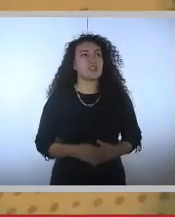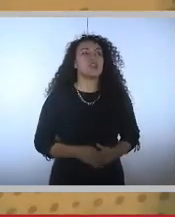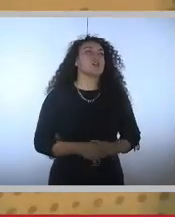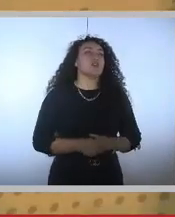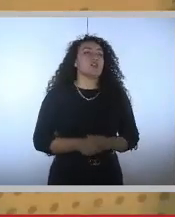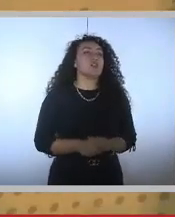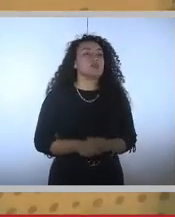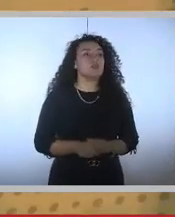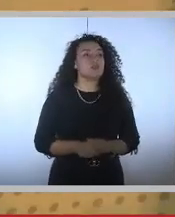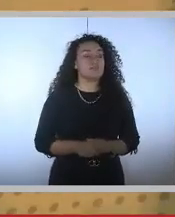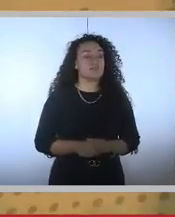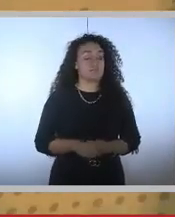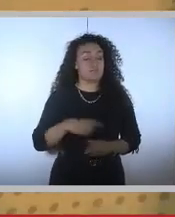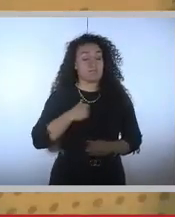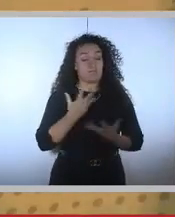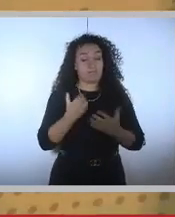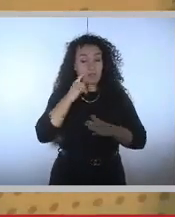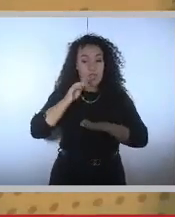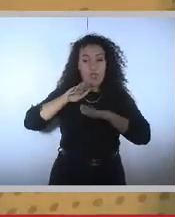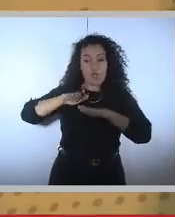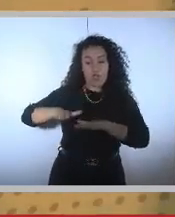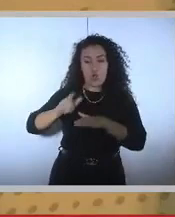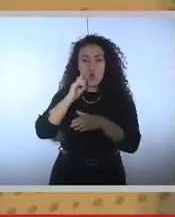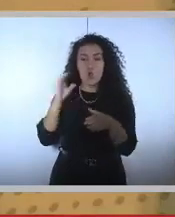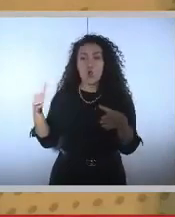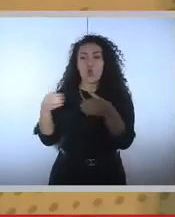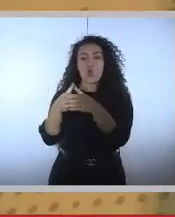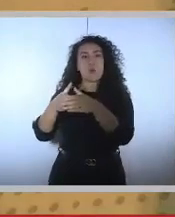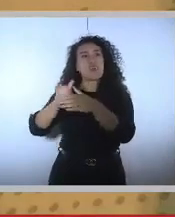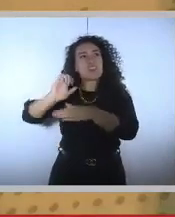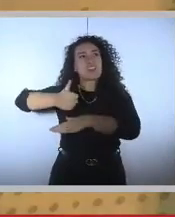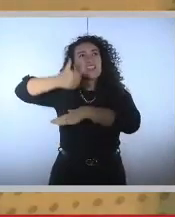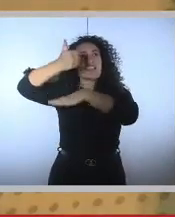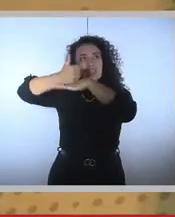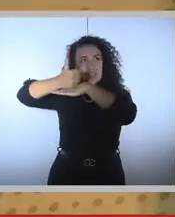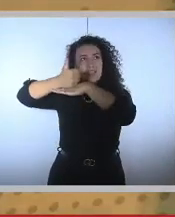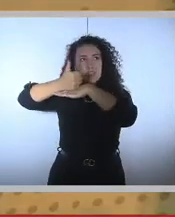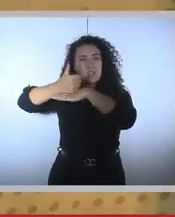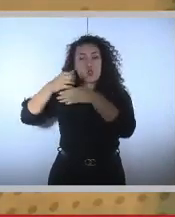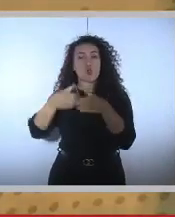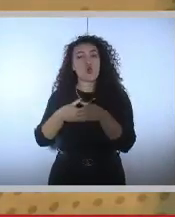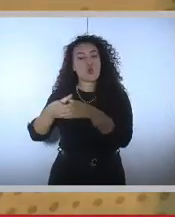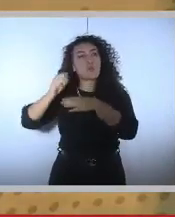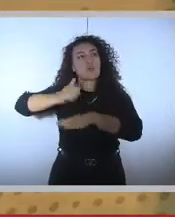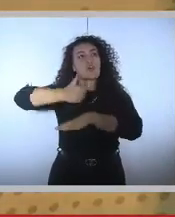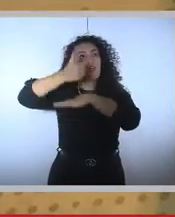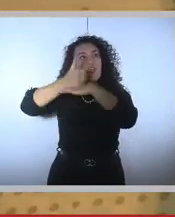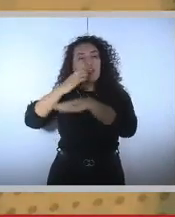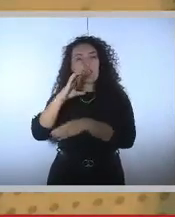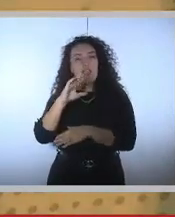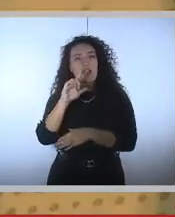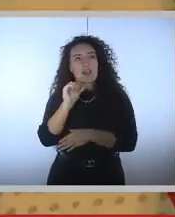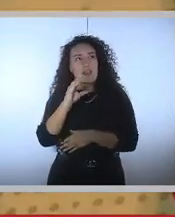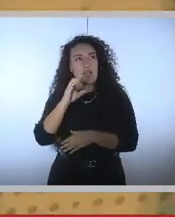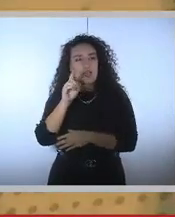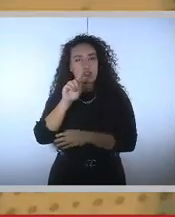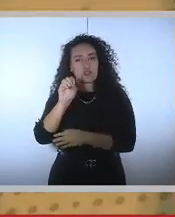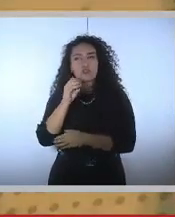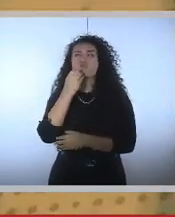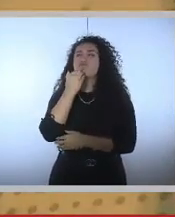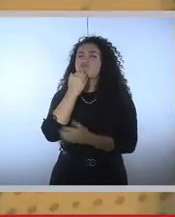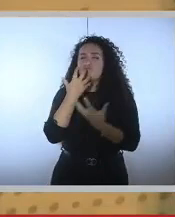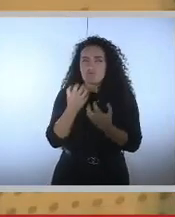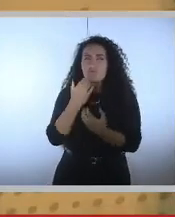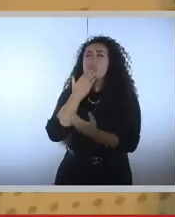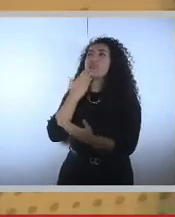Quisiera, en nombre del Comité Directivo de Claxo, al cual estoy representando aquí, agradecer también